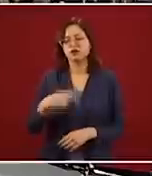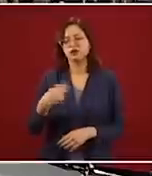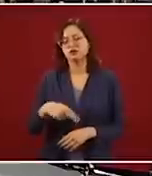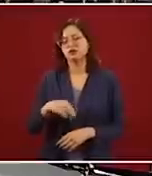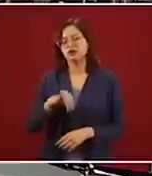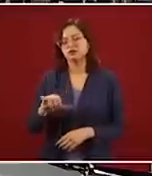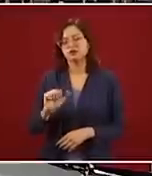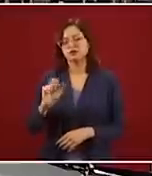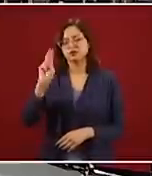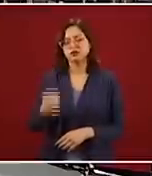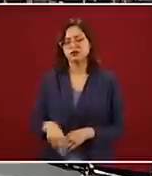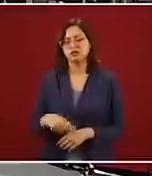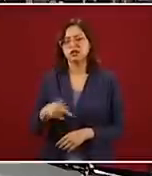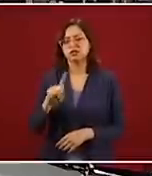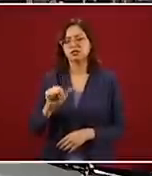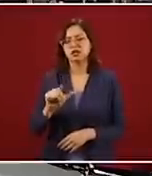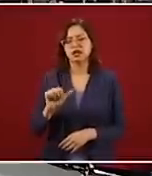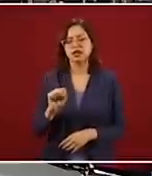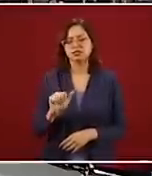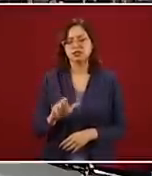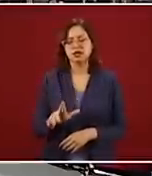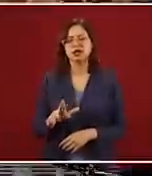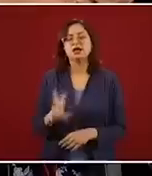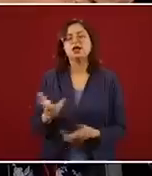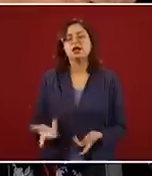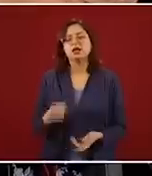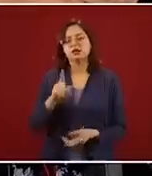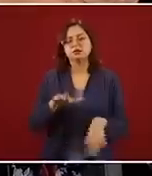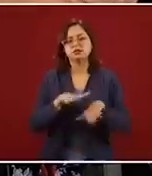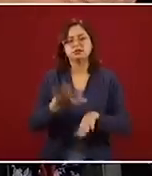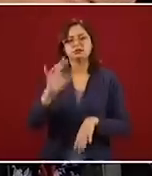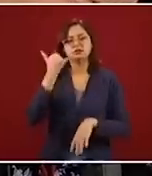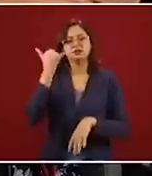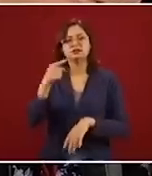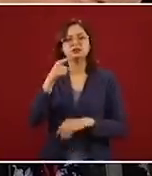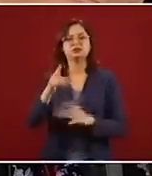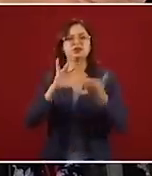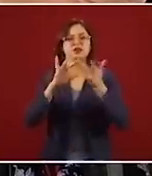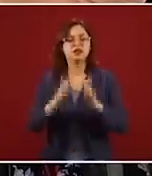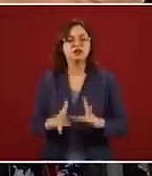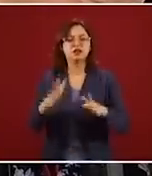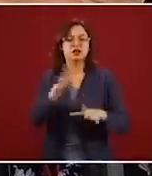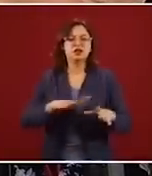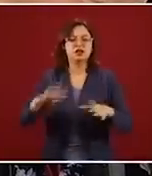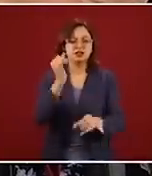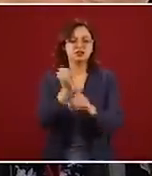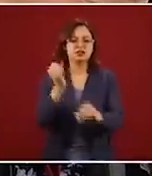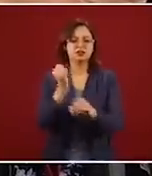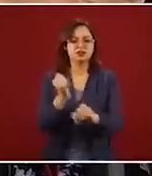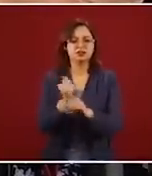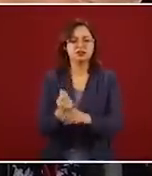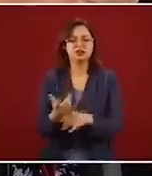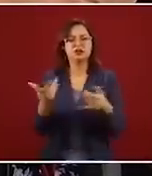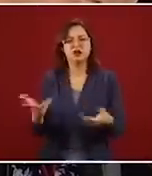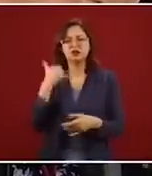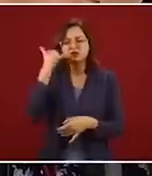Quisiera preguntarle de ese número. Sí. Mucha gente pregunta en las redes sociales, ¿cuál es el mecanismo de cómo